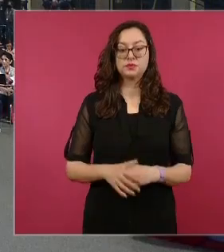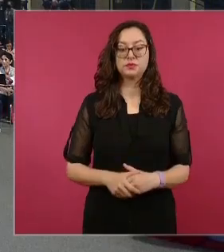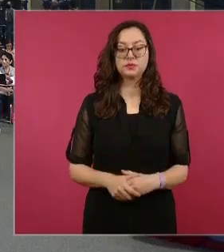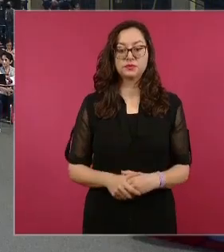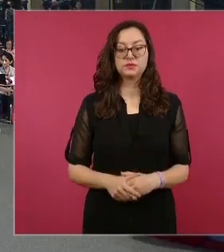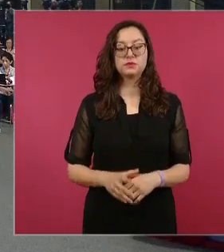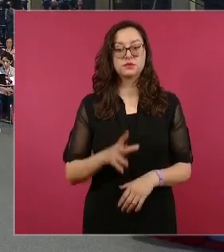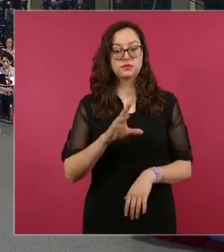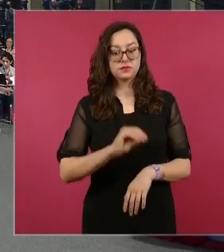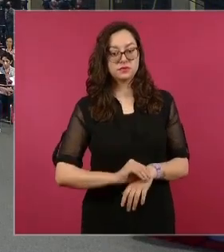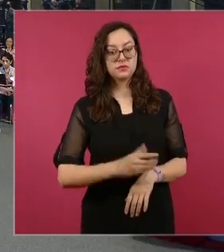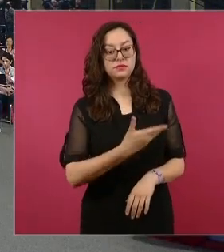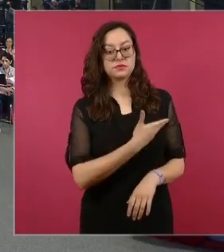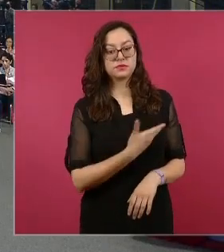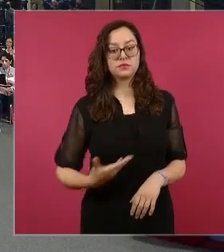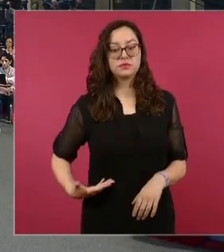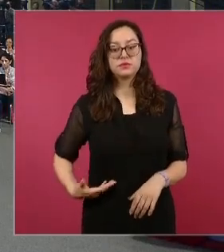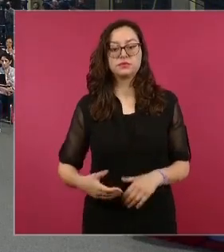Con permiso, señor presidente.